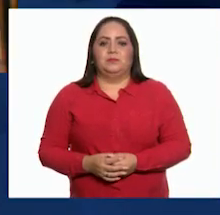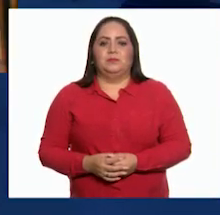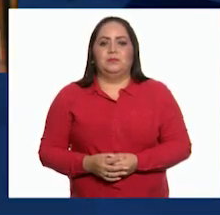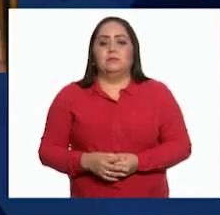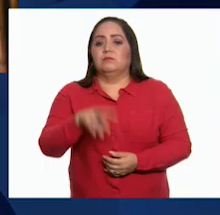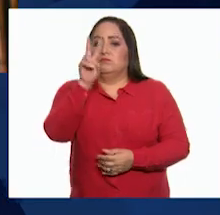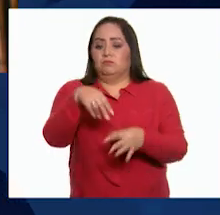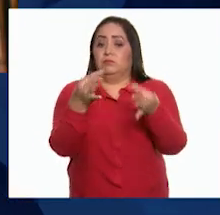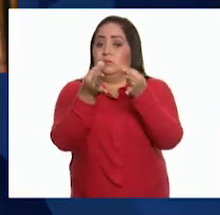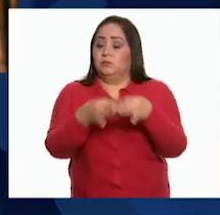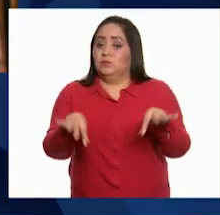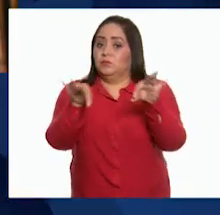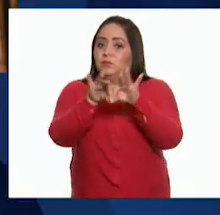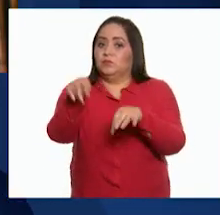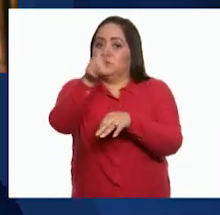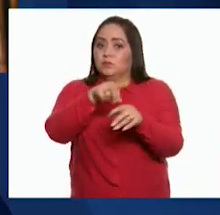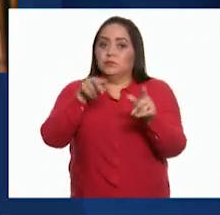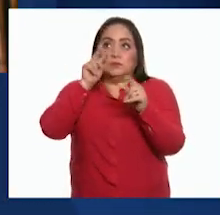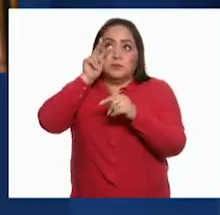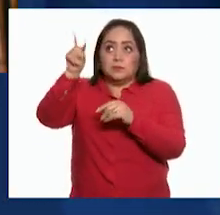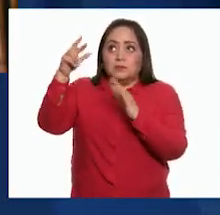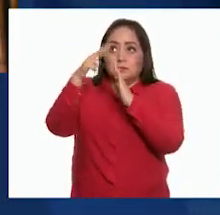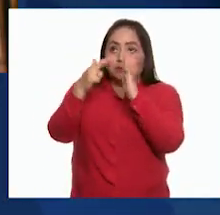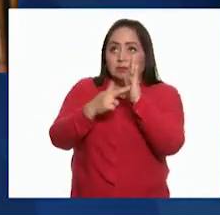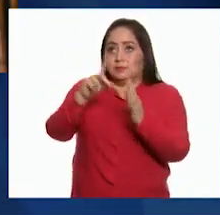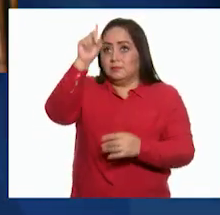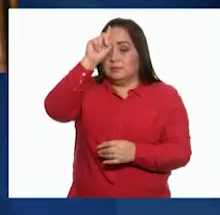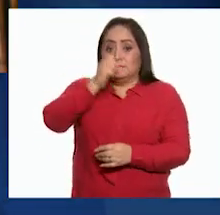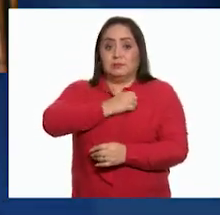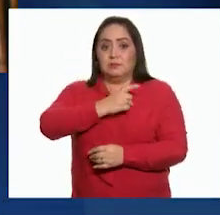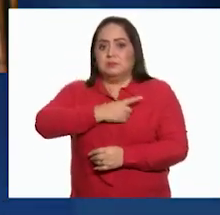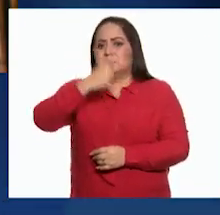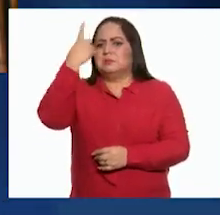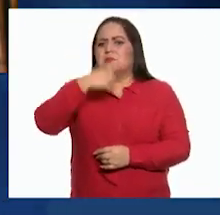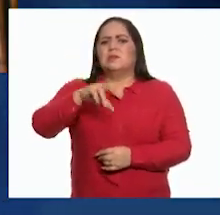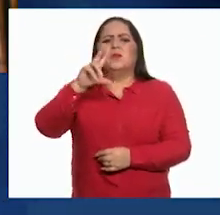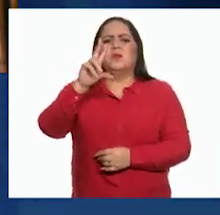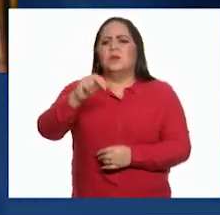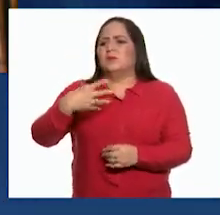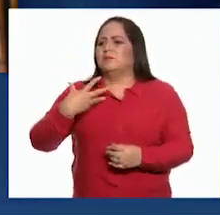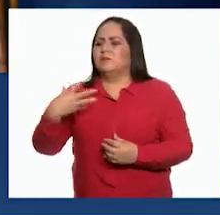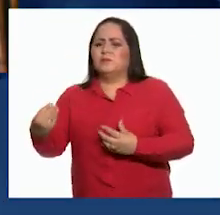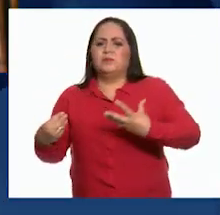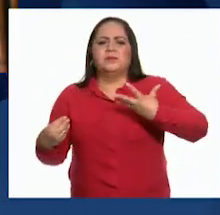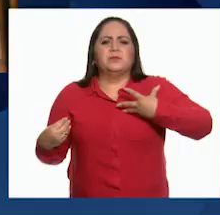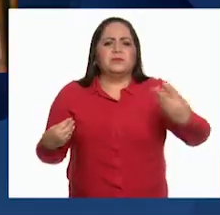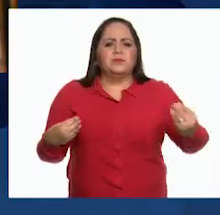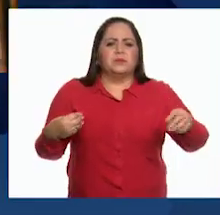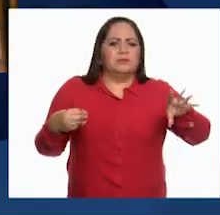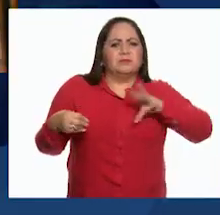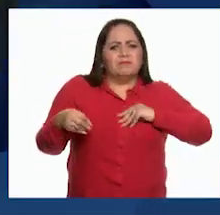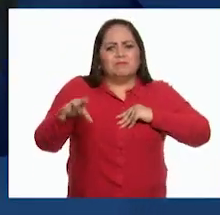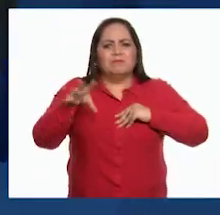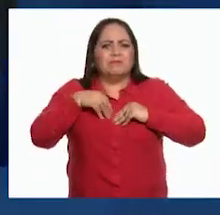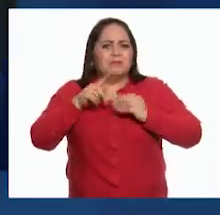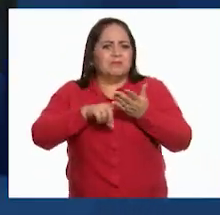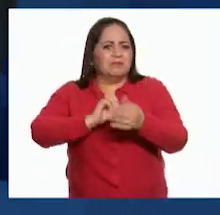Es muy importante continuar con las recomendaciones para evitar contagios de COVID.